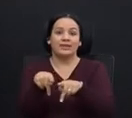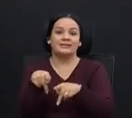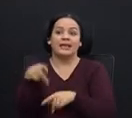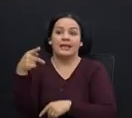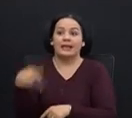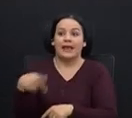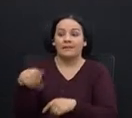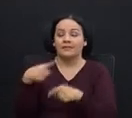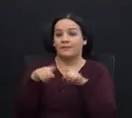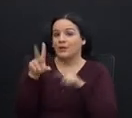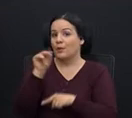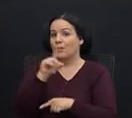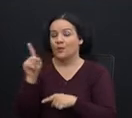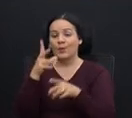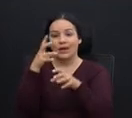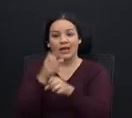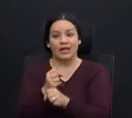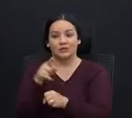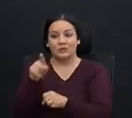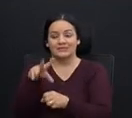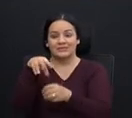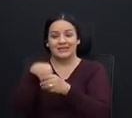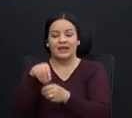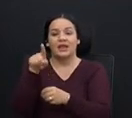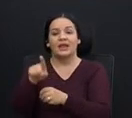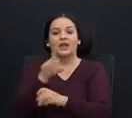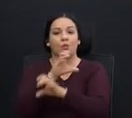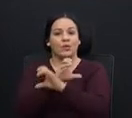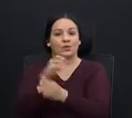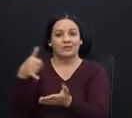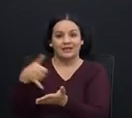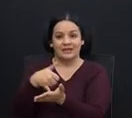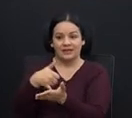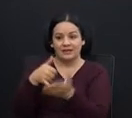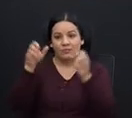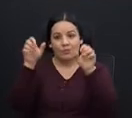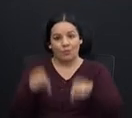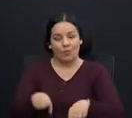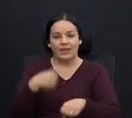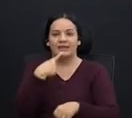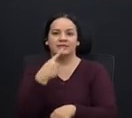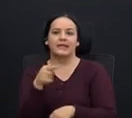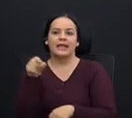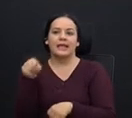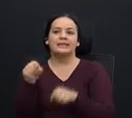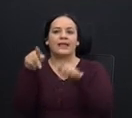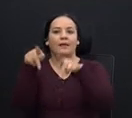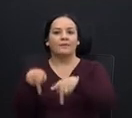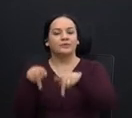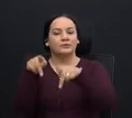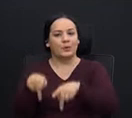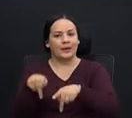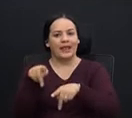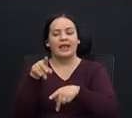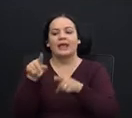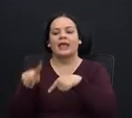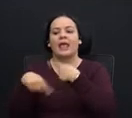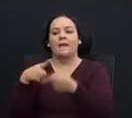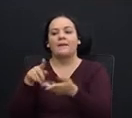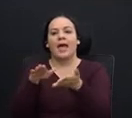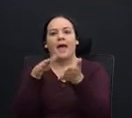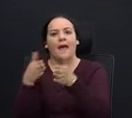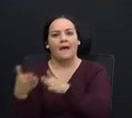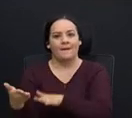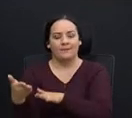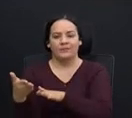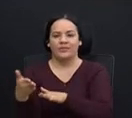pero no por el hecho de estar en una unidad de cuidado intensivo se puede decir que es un paciente terminal.